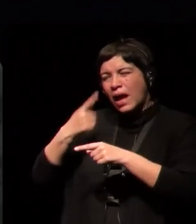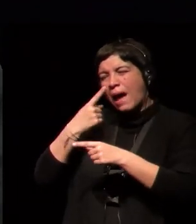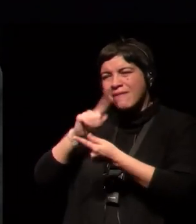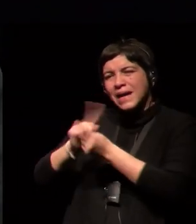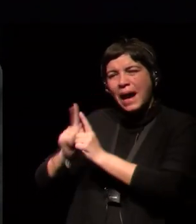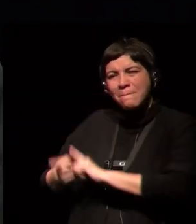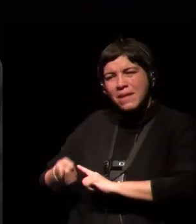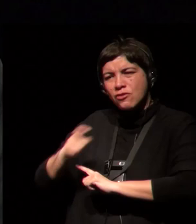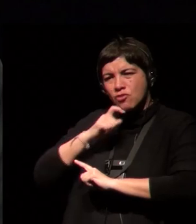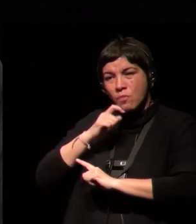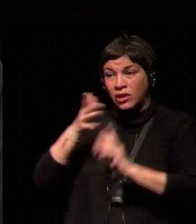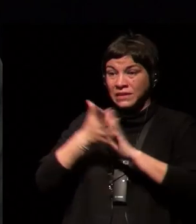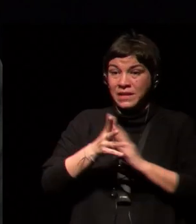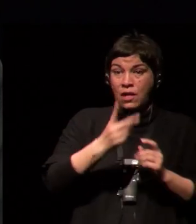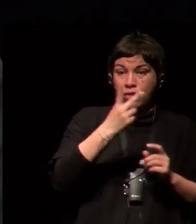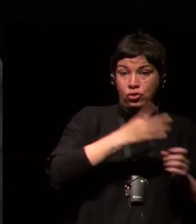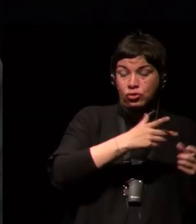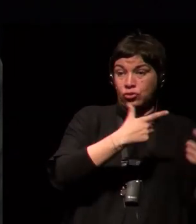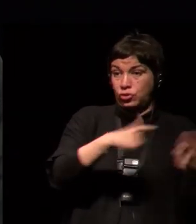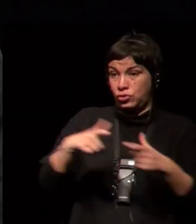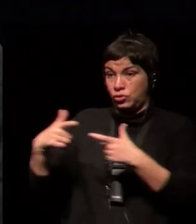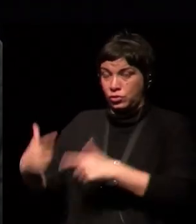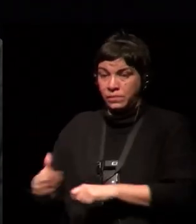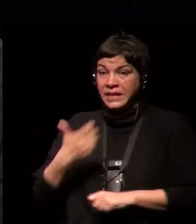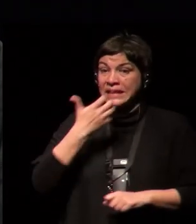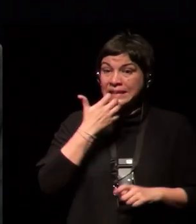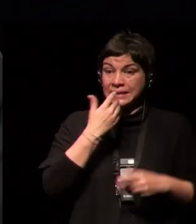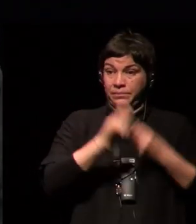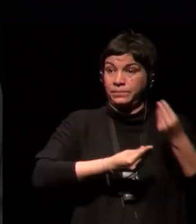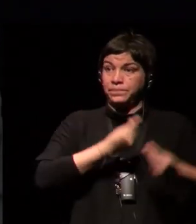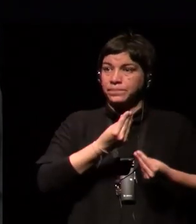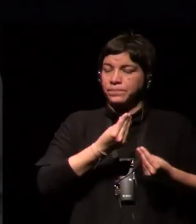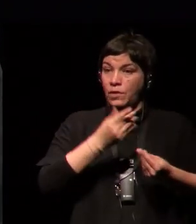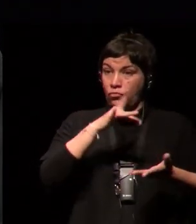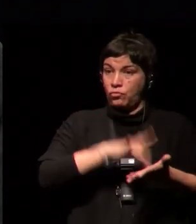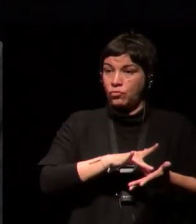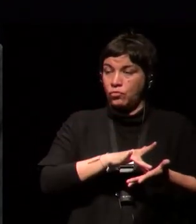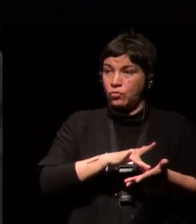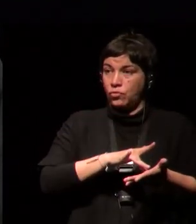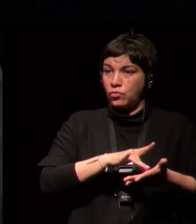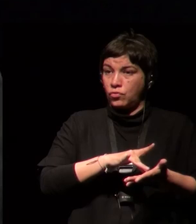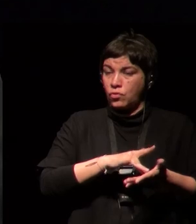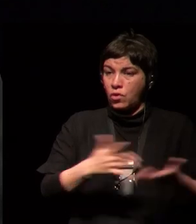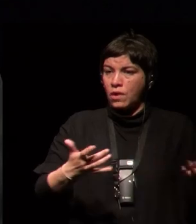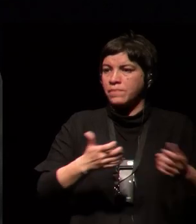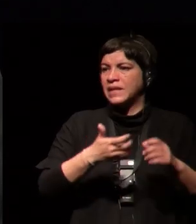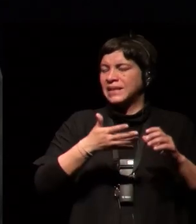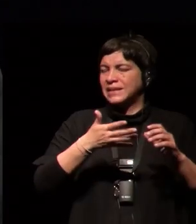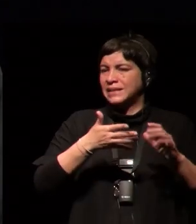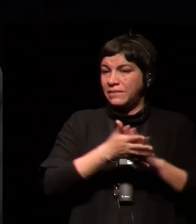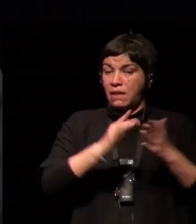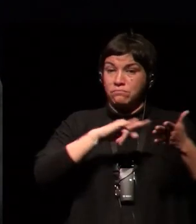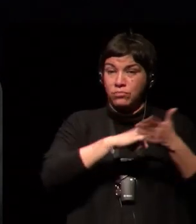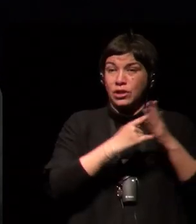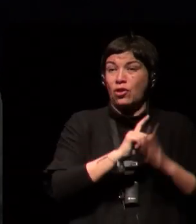dos ámbitos se producen, entonces todavía el proyecto no tiene éxito, porque luego tenemos que tener en cuenta el